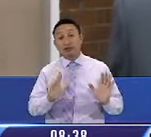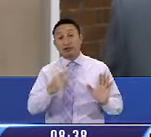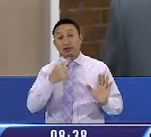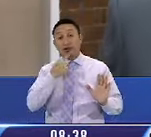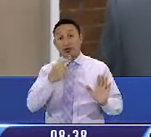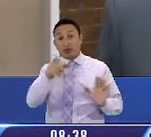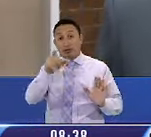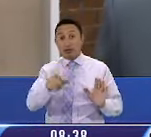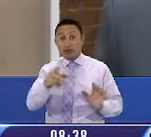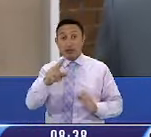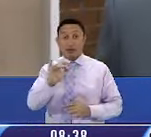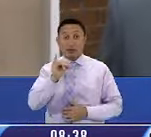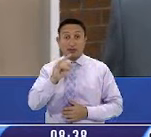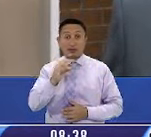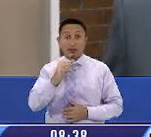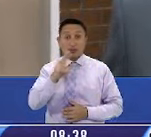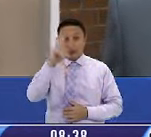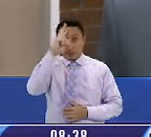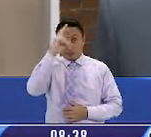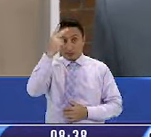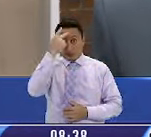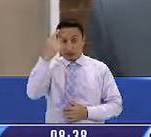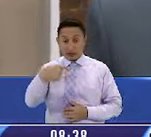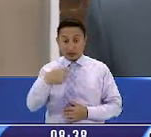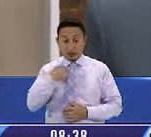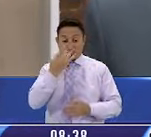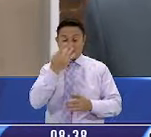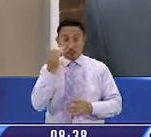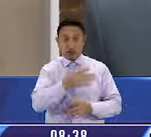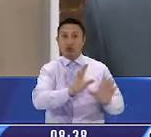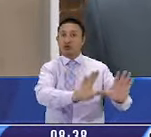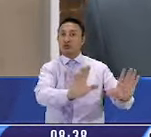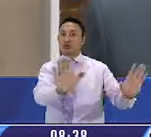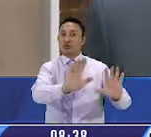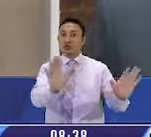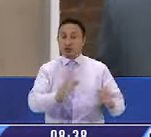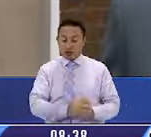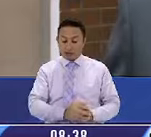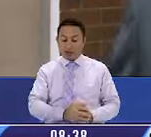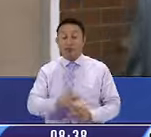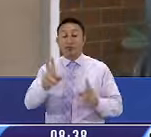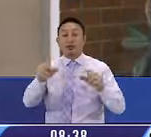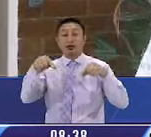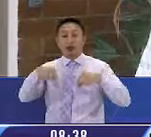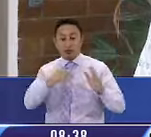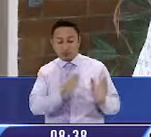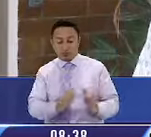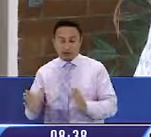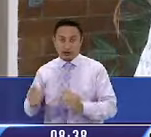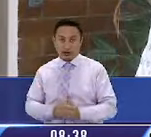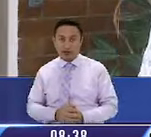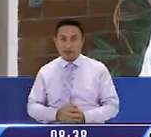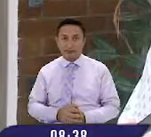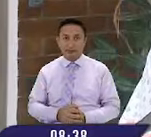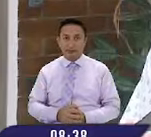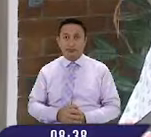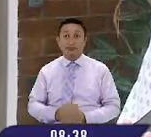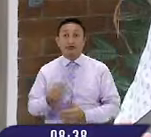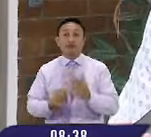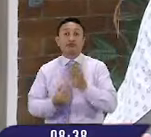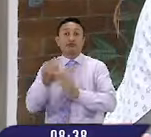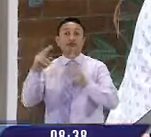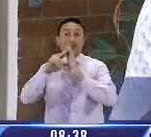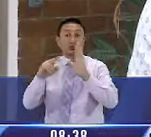que se malinterprete con algún discurso xenófobo, sino más bien un tema de ordenamiento. Estamos creando una norma para que haya un